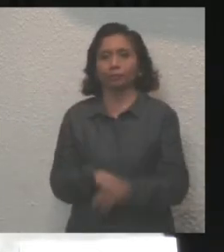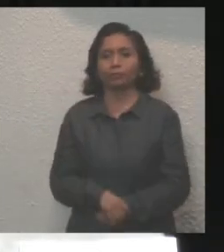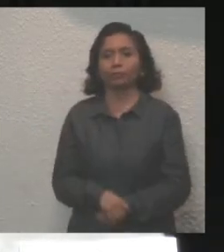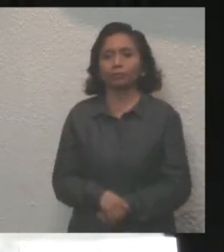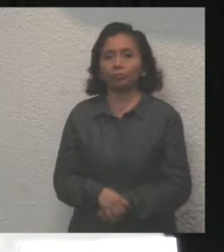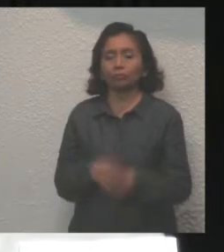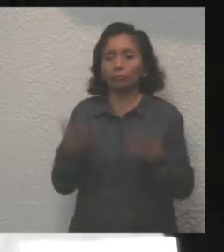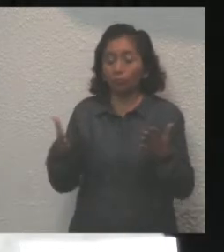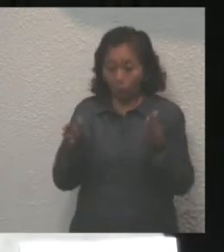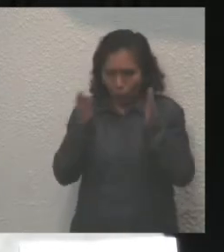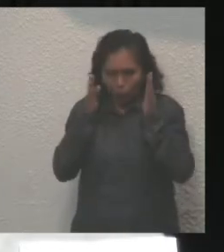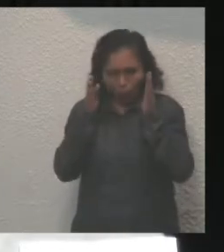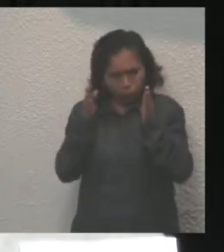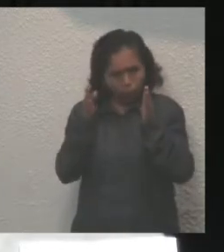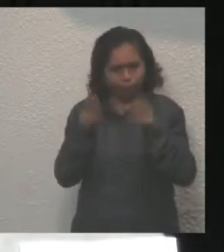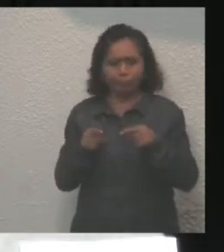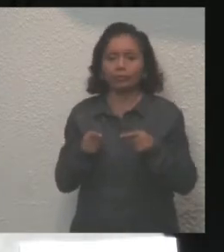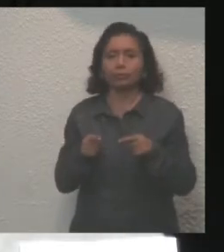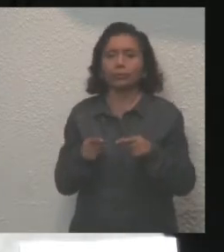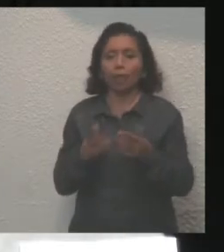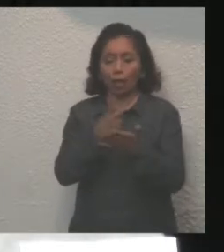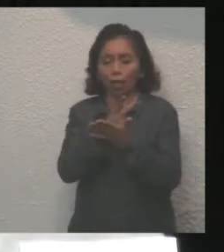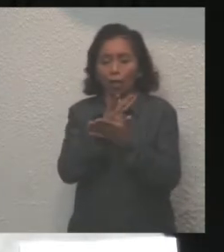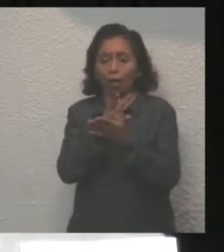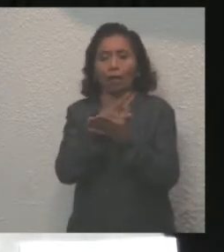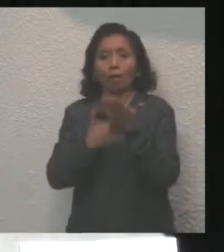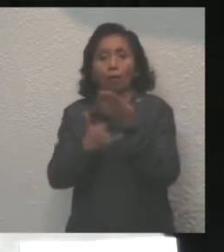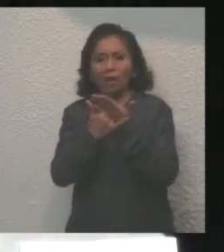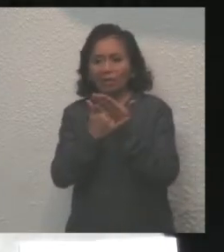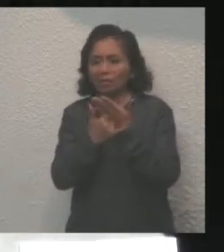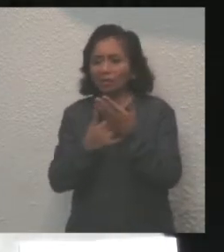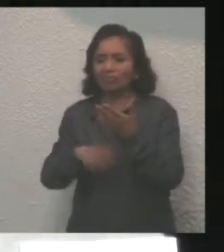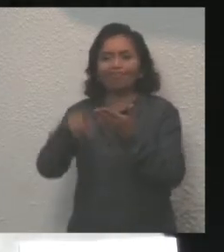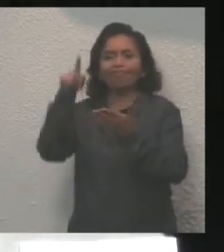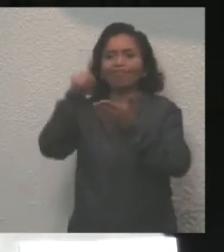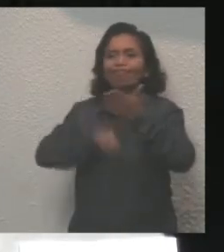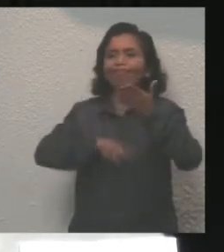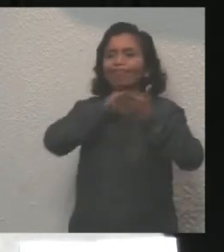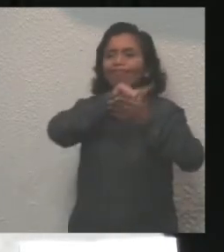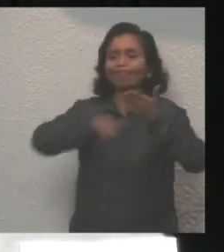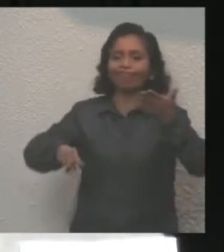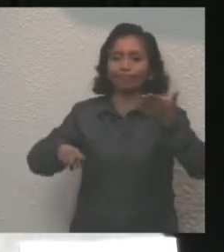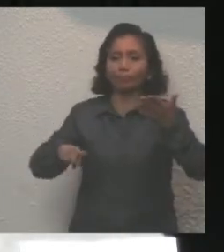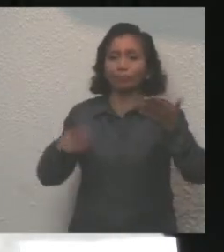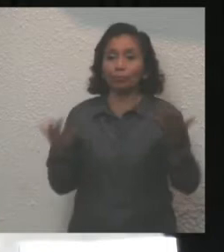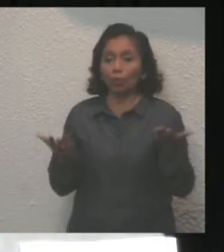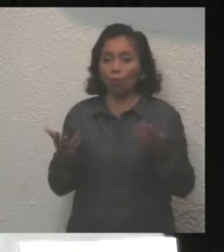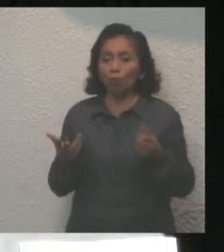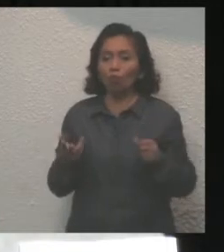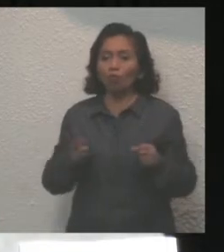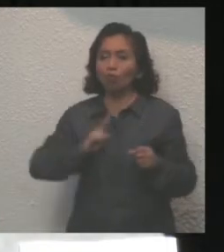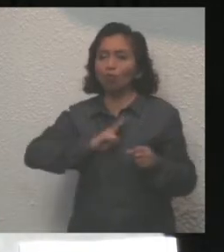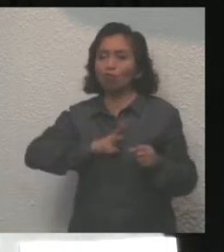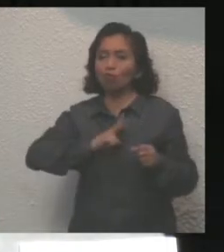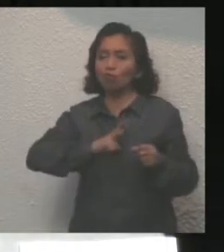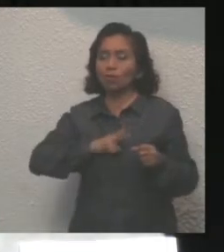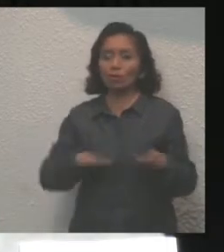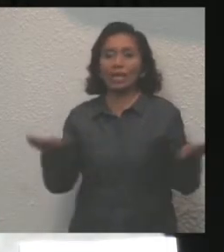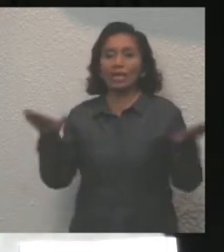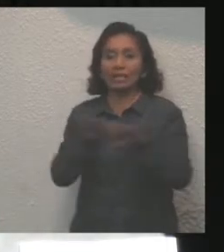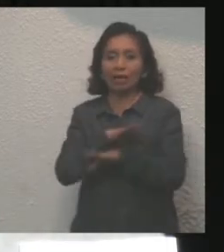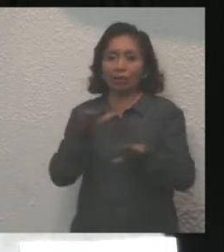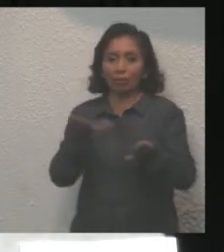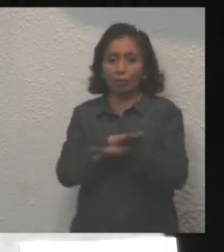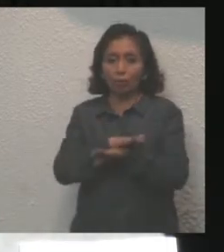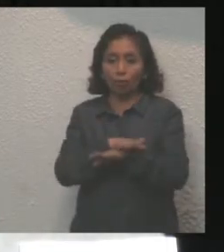No perderemos de vista que planes y proyectos se vieron afectados por un virus que cambió y sigue